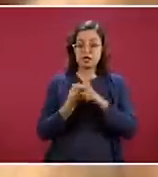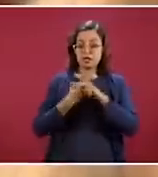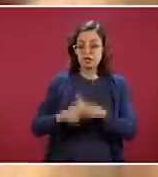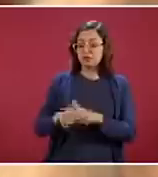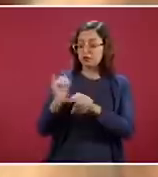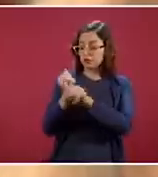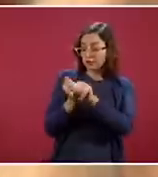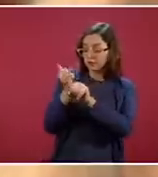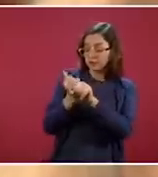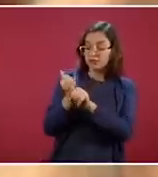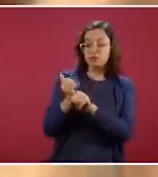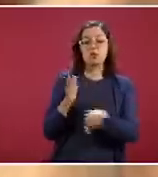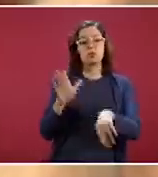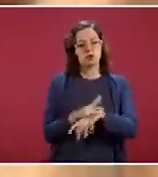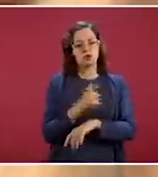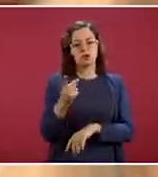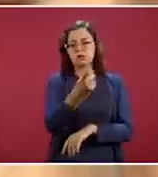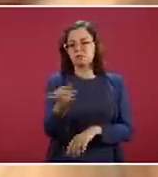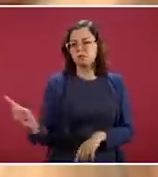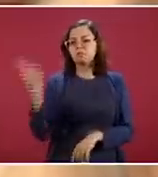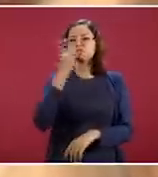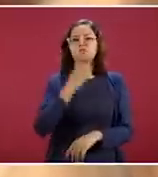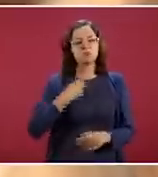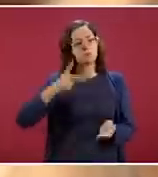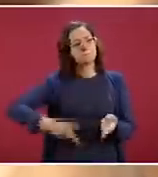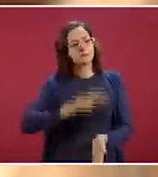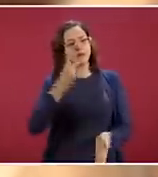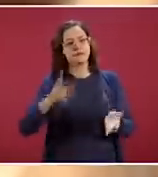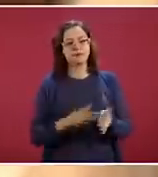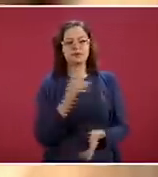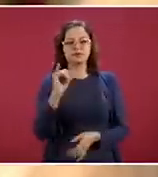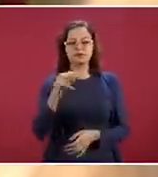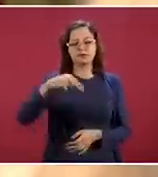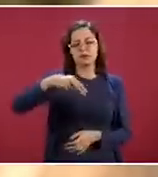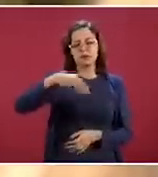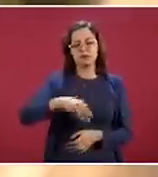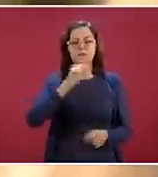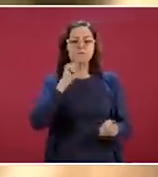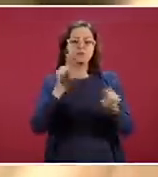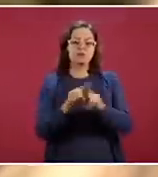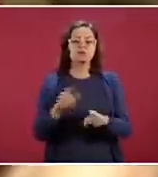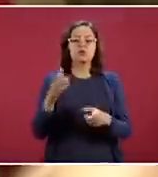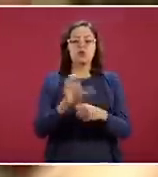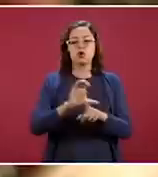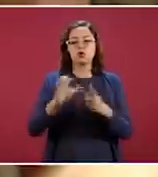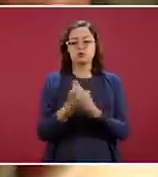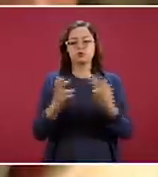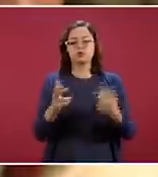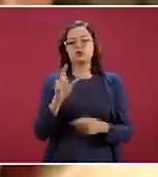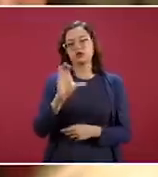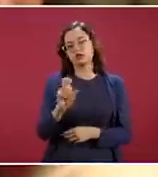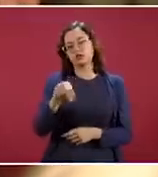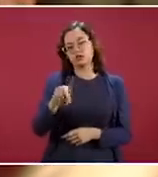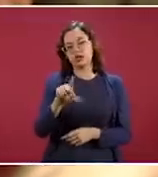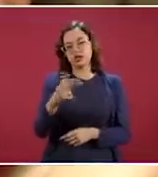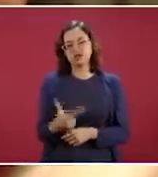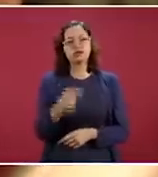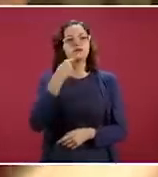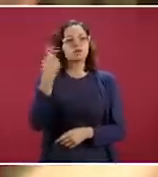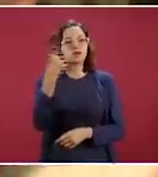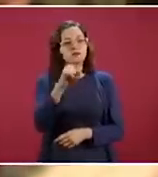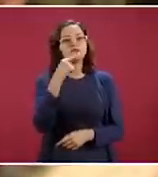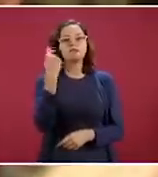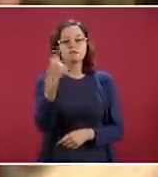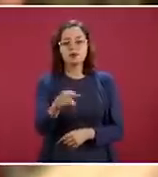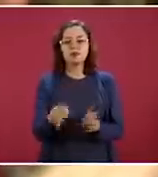han referido que han presentado denuncias constantes en el Instituto y en la Comisión Nacional de Derechos Humanos. Preguntarle también su